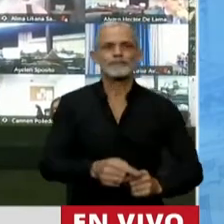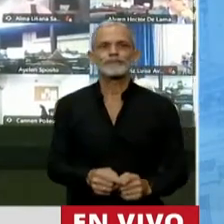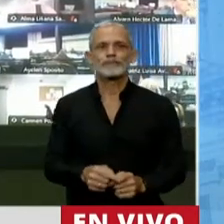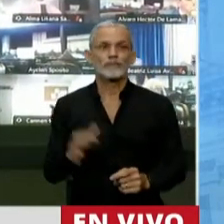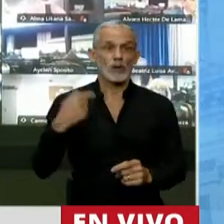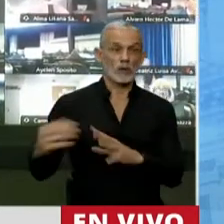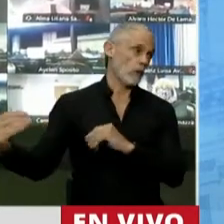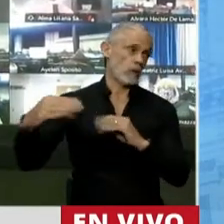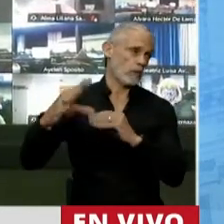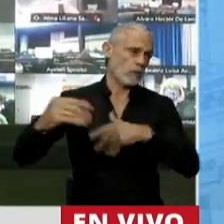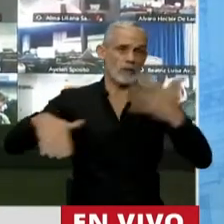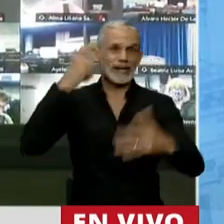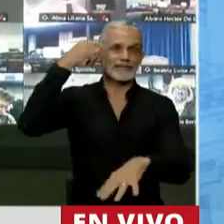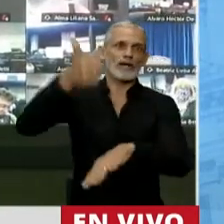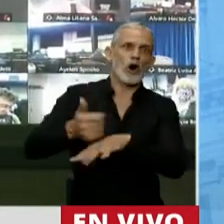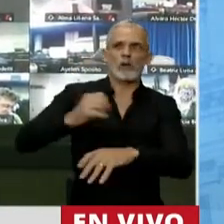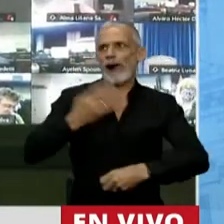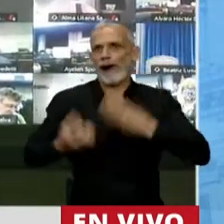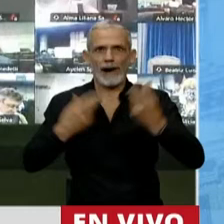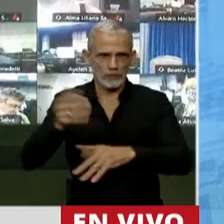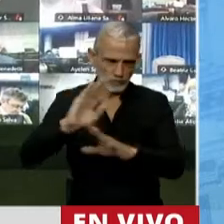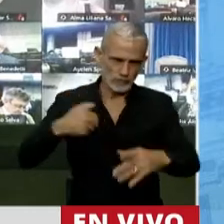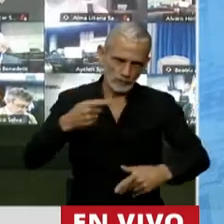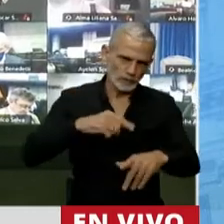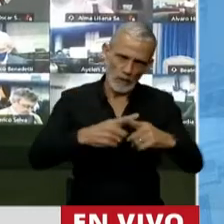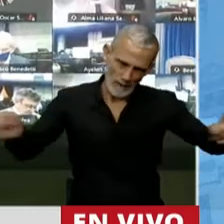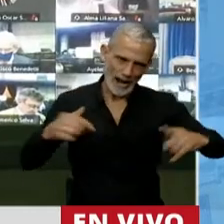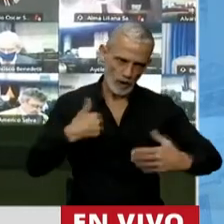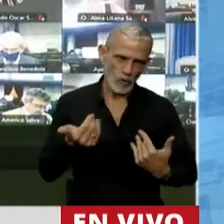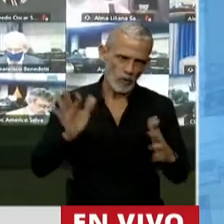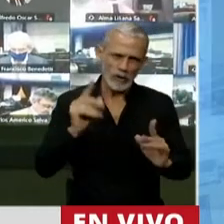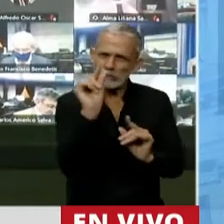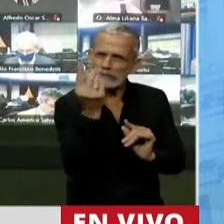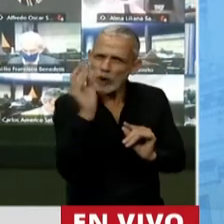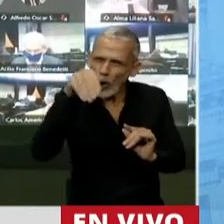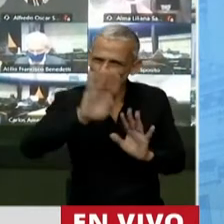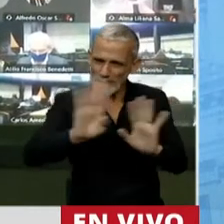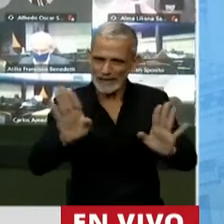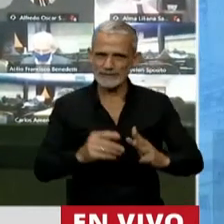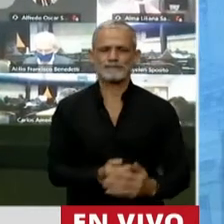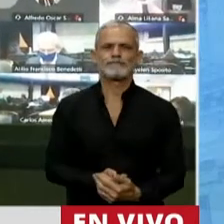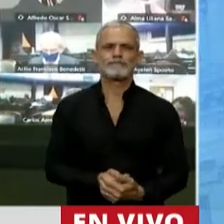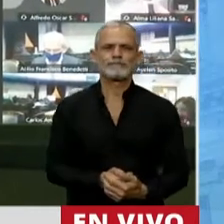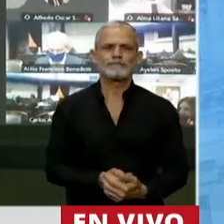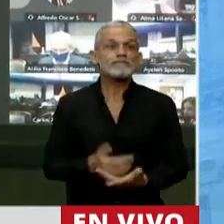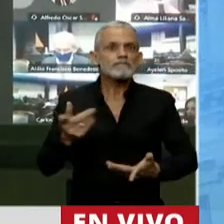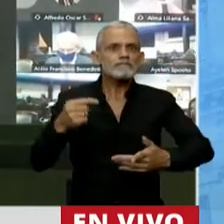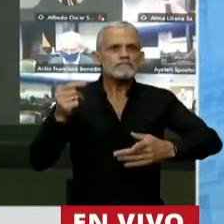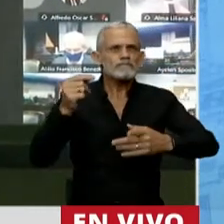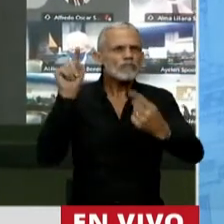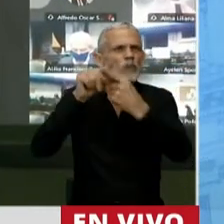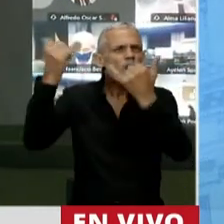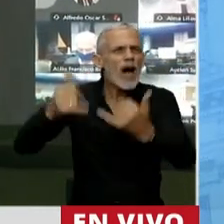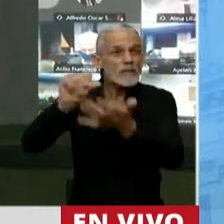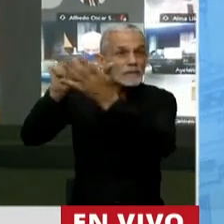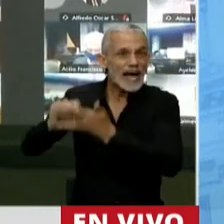tiempo porque estaban peleándome, estaba de psicólogo, no de psicólogo, déjeme terminar, presidente. Yo termino, faltan unas cositas, termino, para redondear. Esa orientación clara